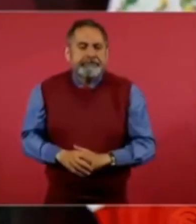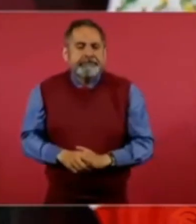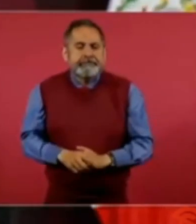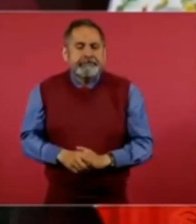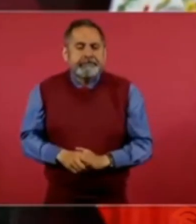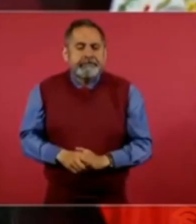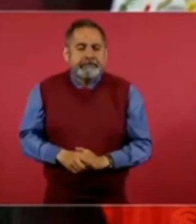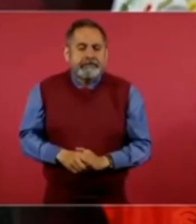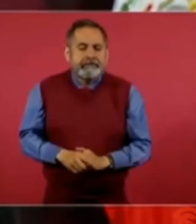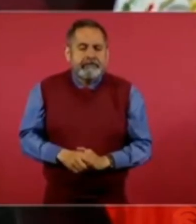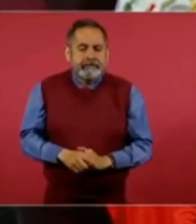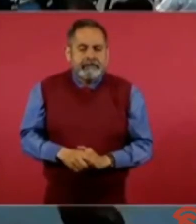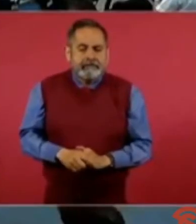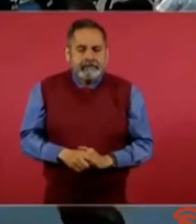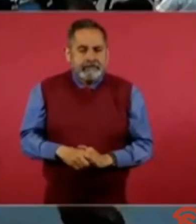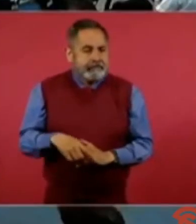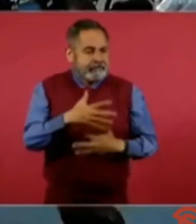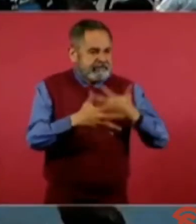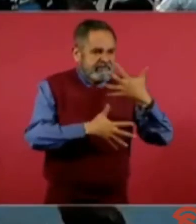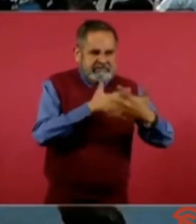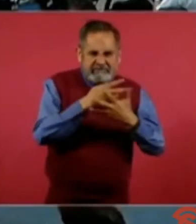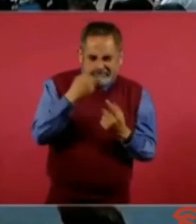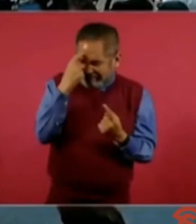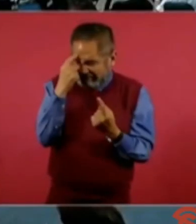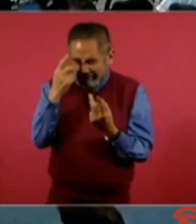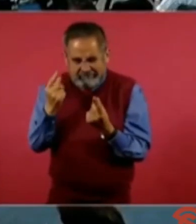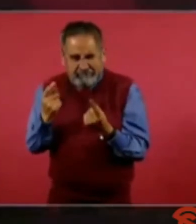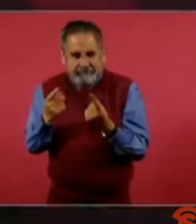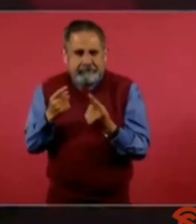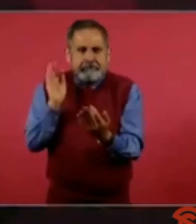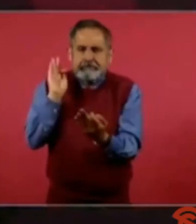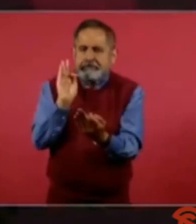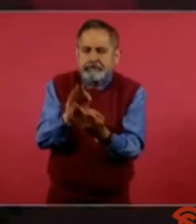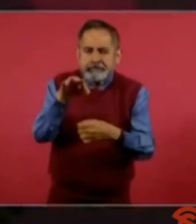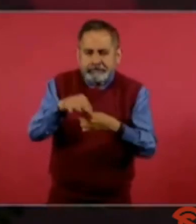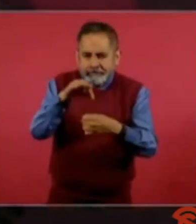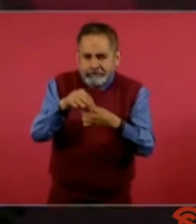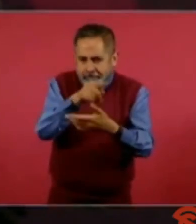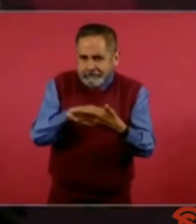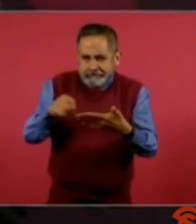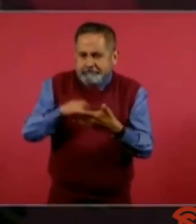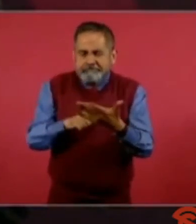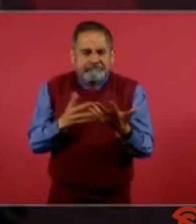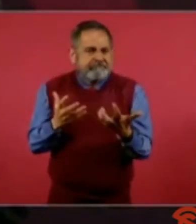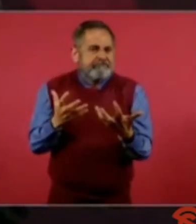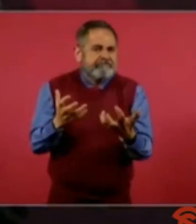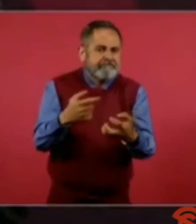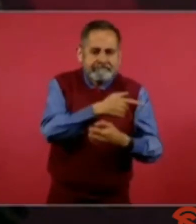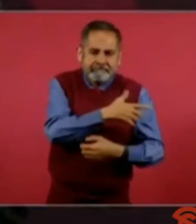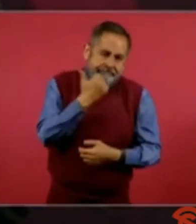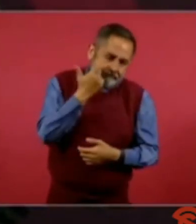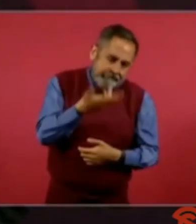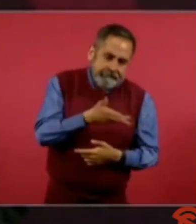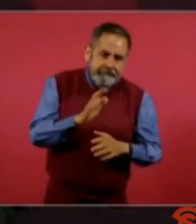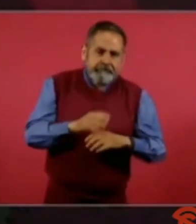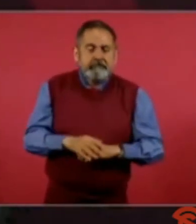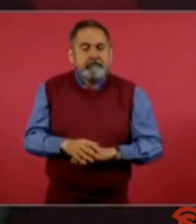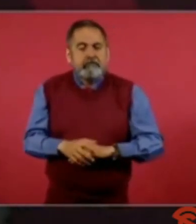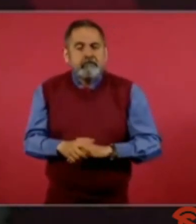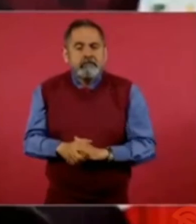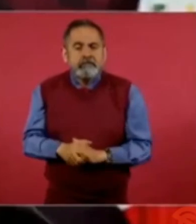estaban alborotados era temporada de sopilotes deseaban